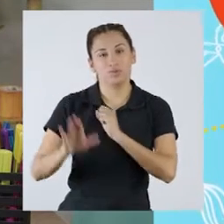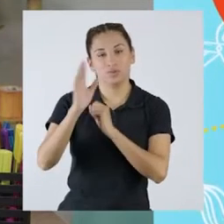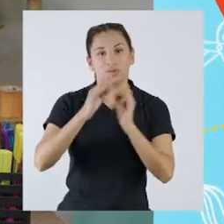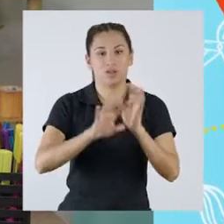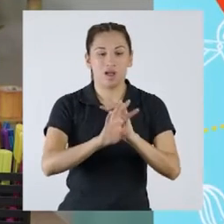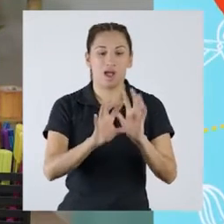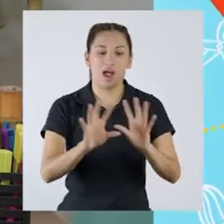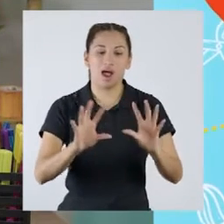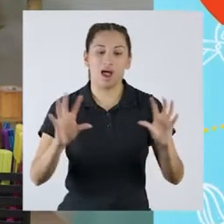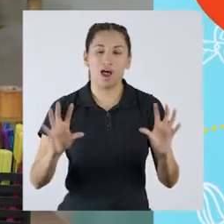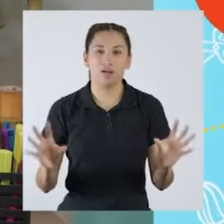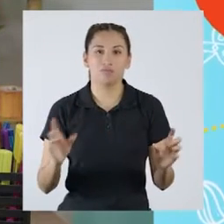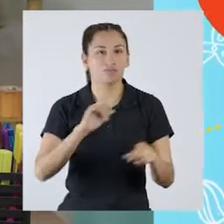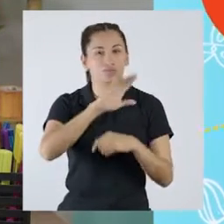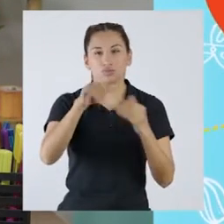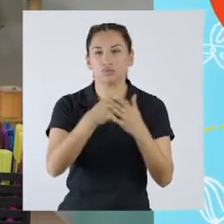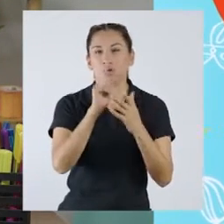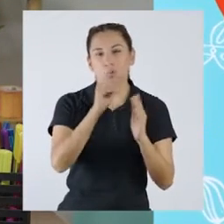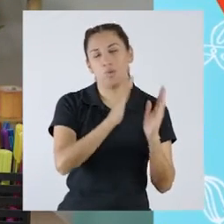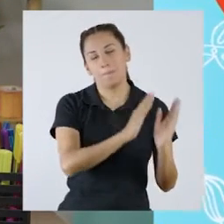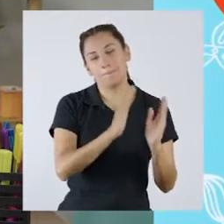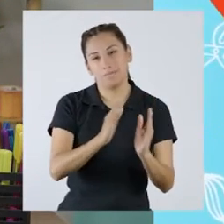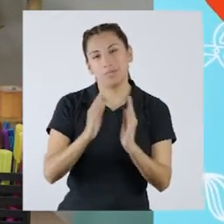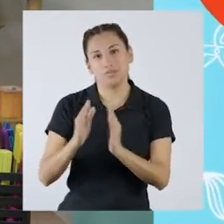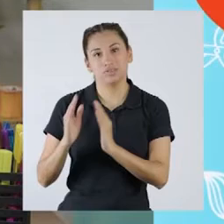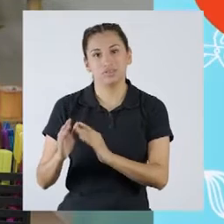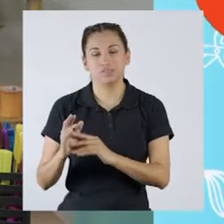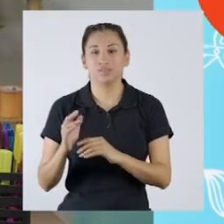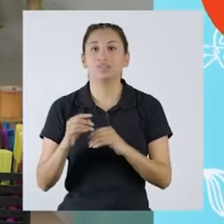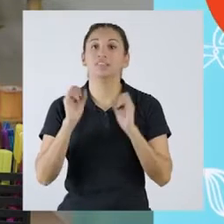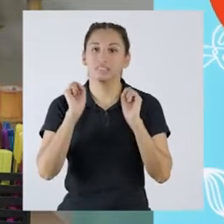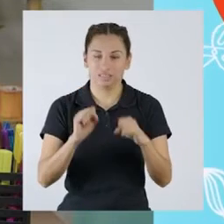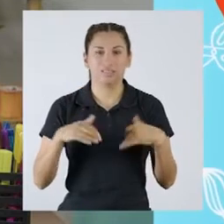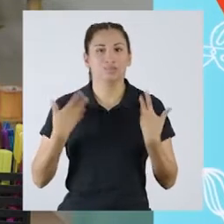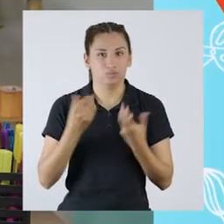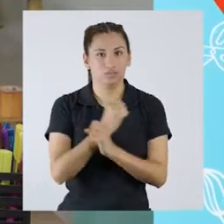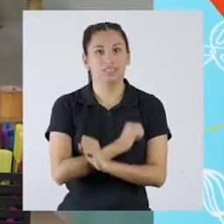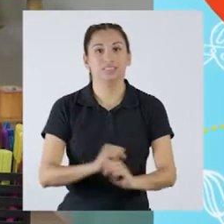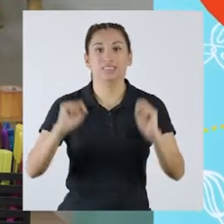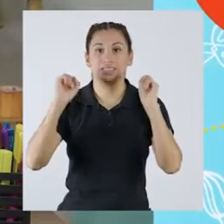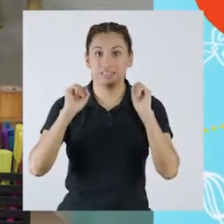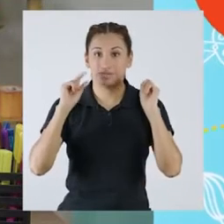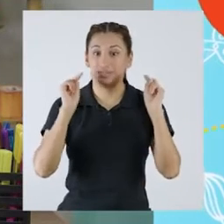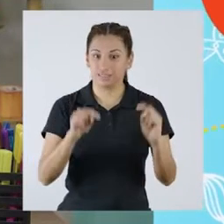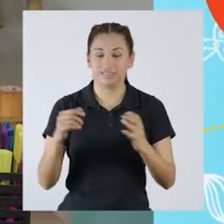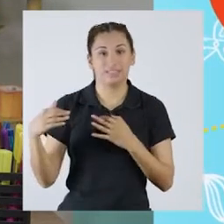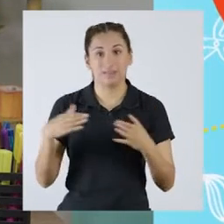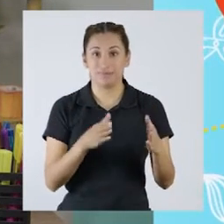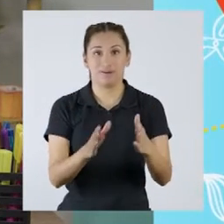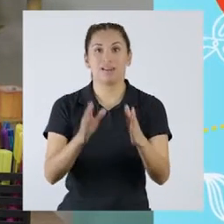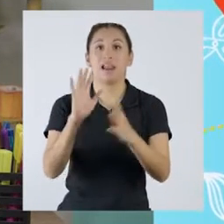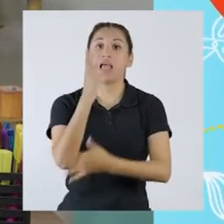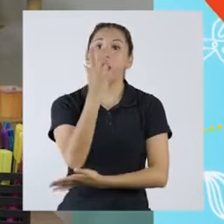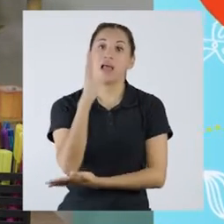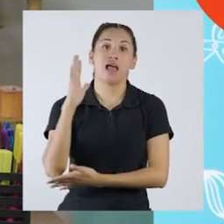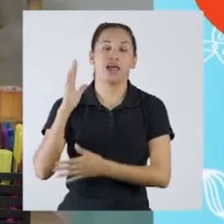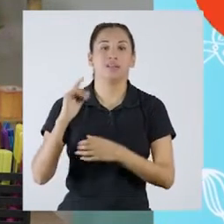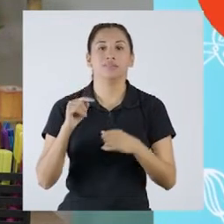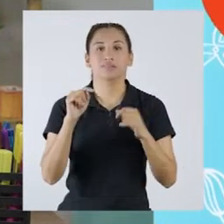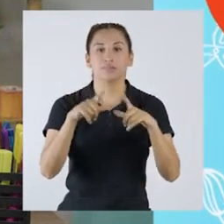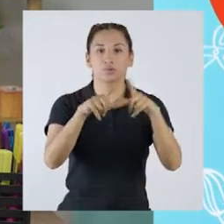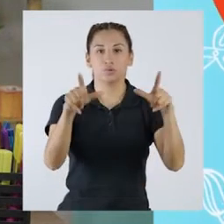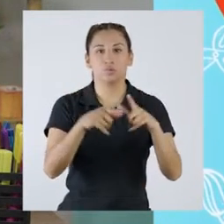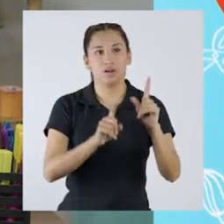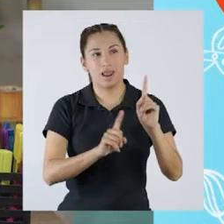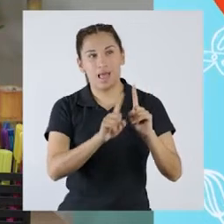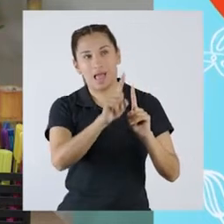de arbustos. Es toda una secuencia que va a ocurrir y sí se puede salvar de esta forma los árboles, especialmente